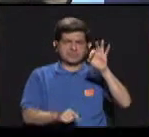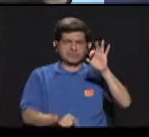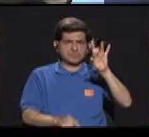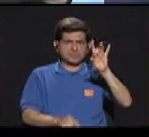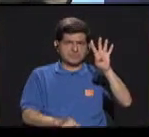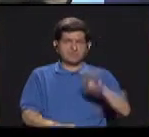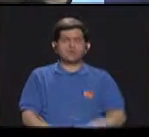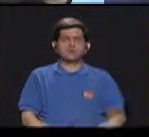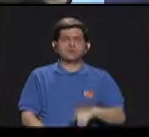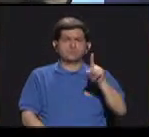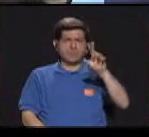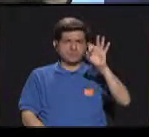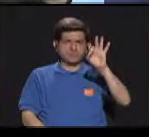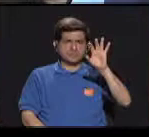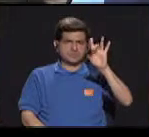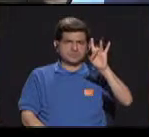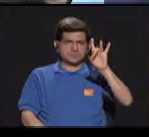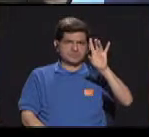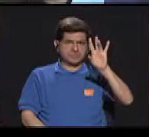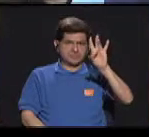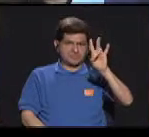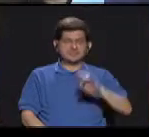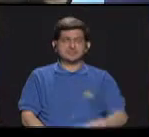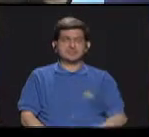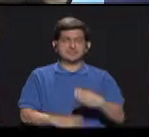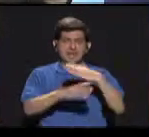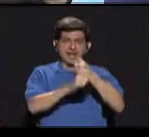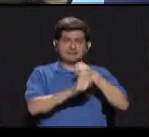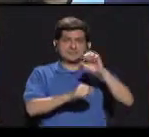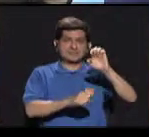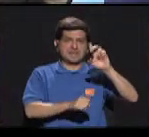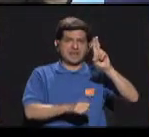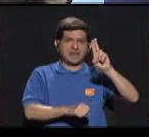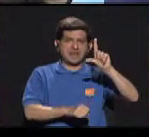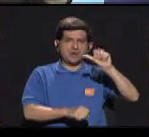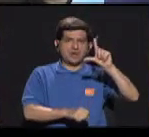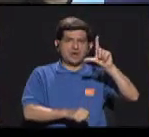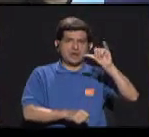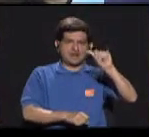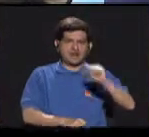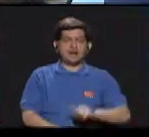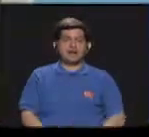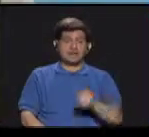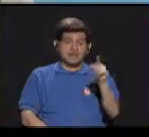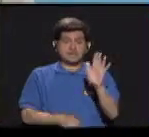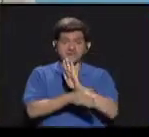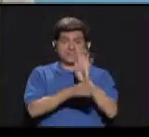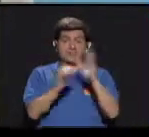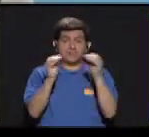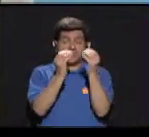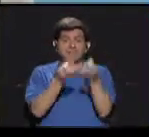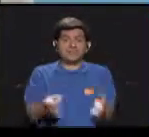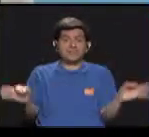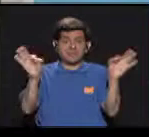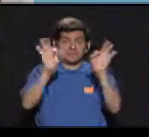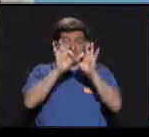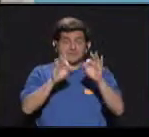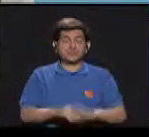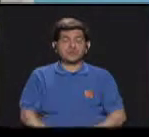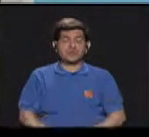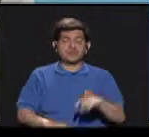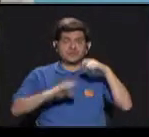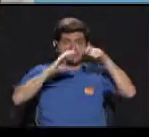1983-84, en el 87 se produce Eulalia, que fue durante muchos años la película más taquillera en la historia del